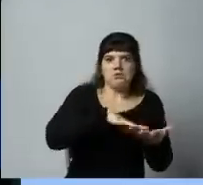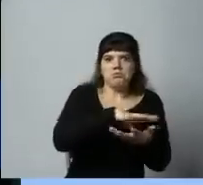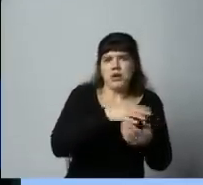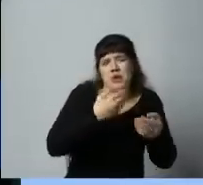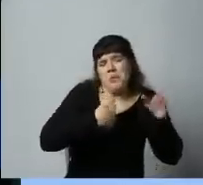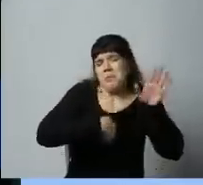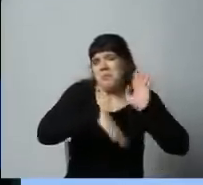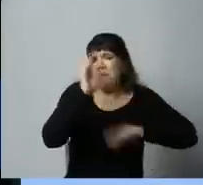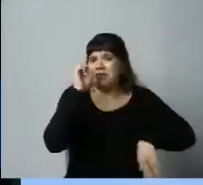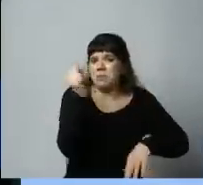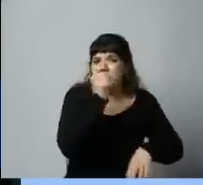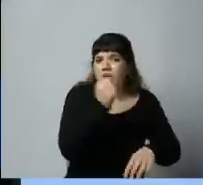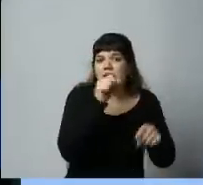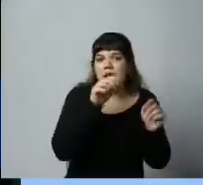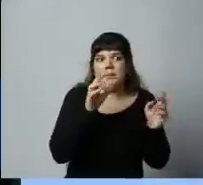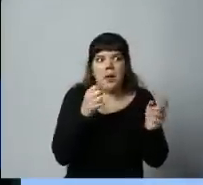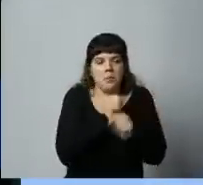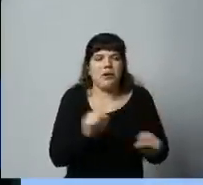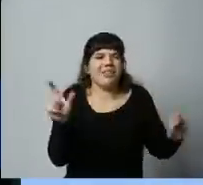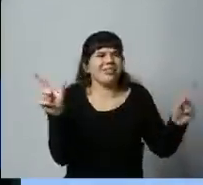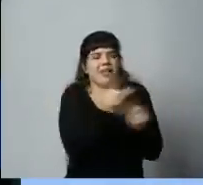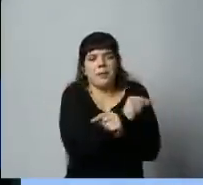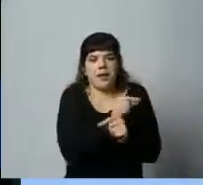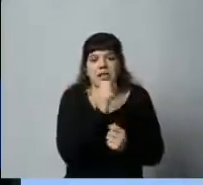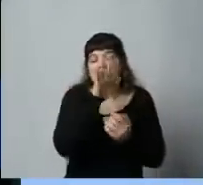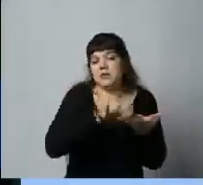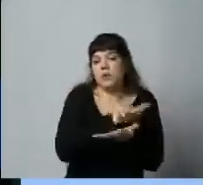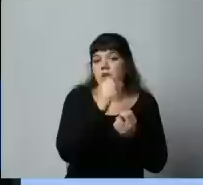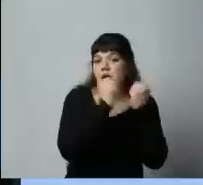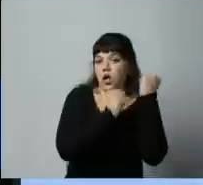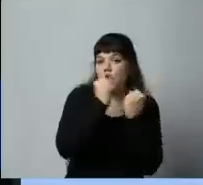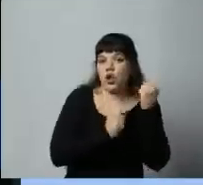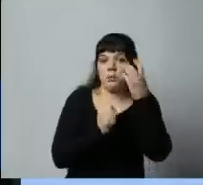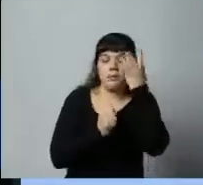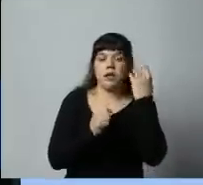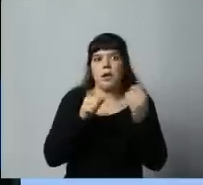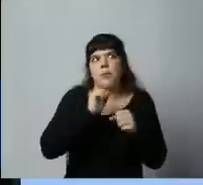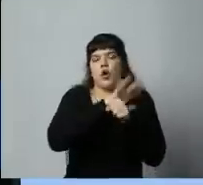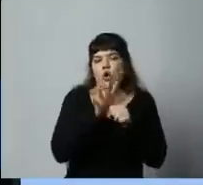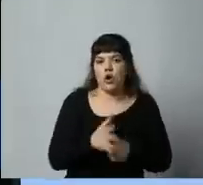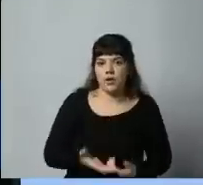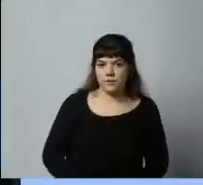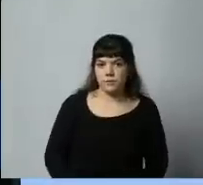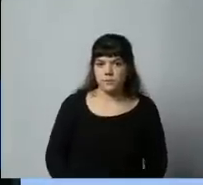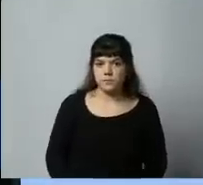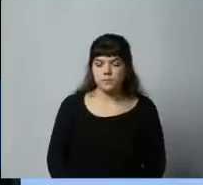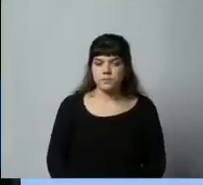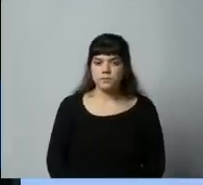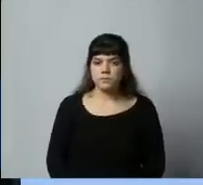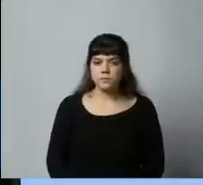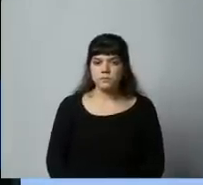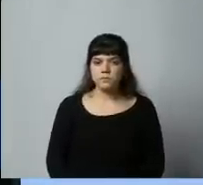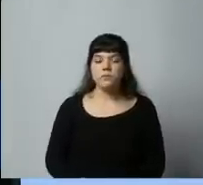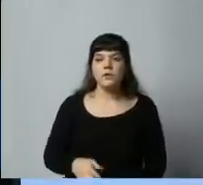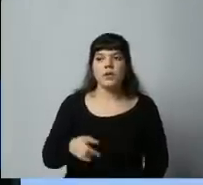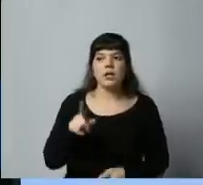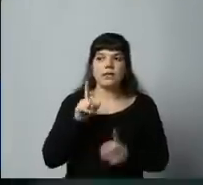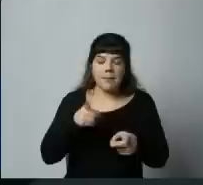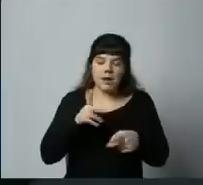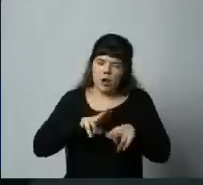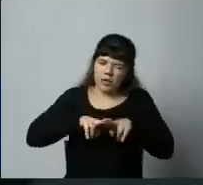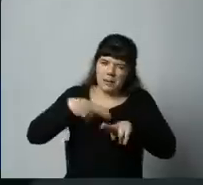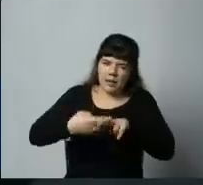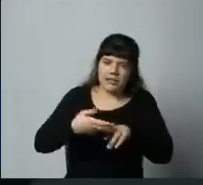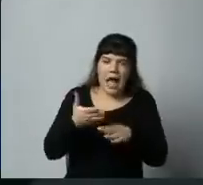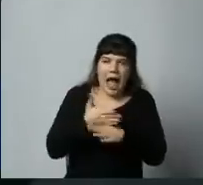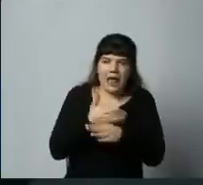grande para poder palear la situación económica que se suscitaba por la pandemia Entonces tenemos un para poner un breve repaso para